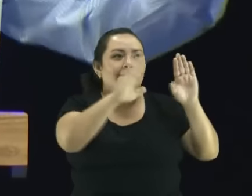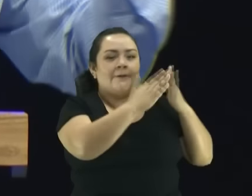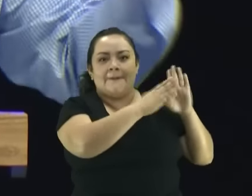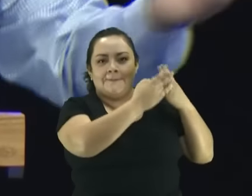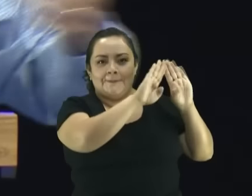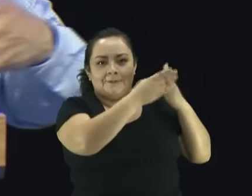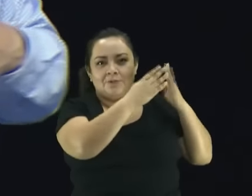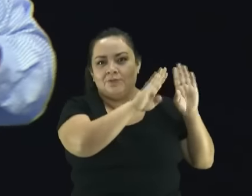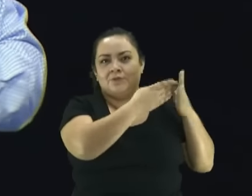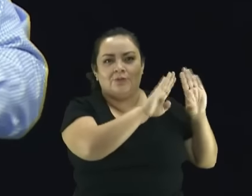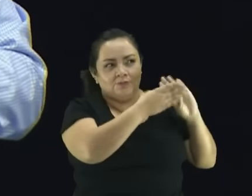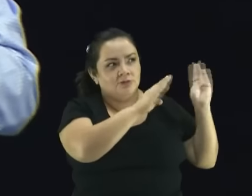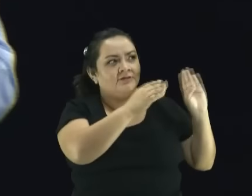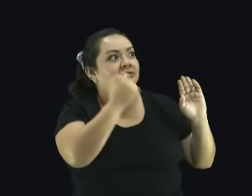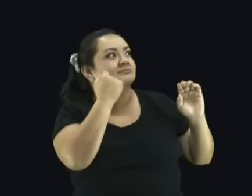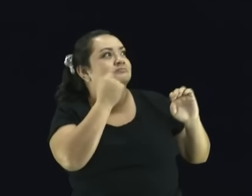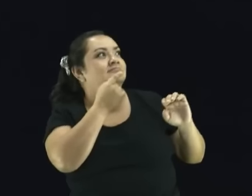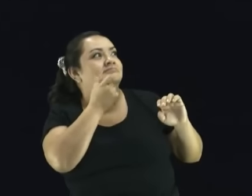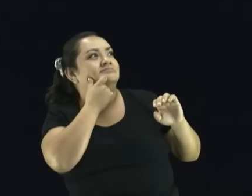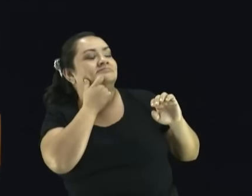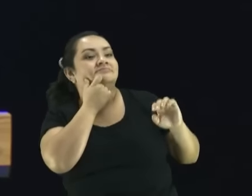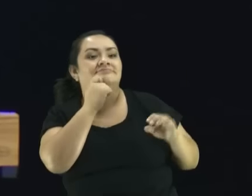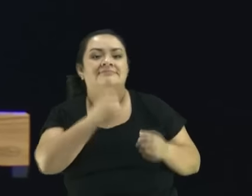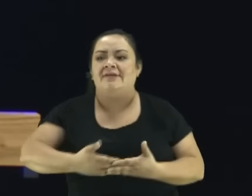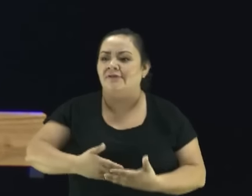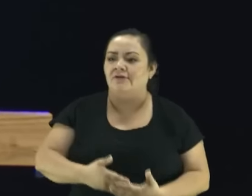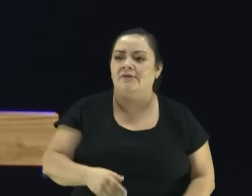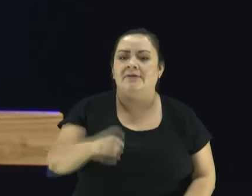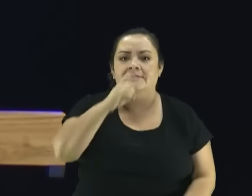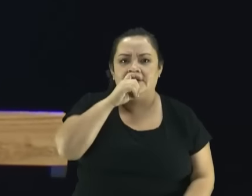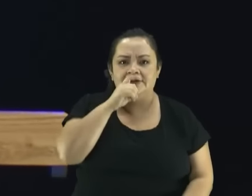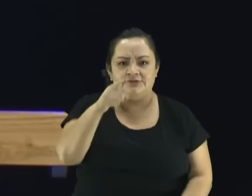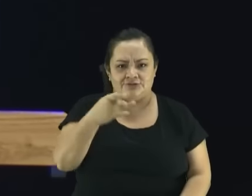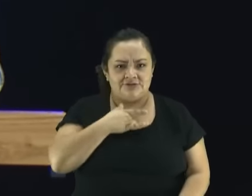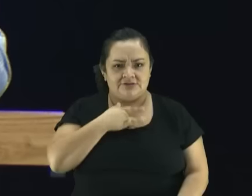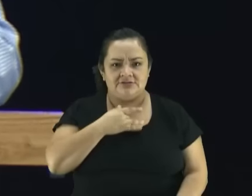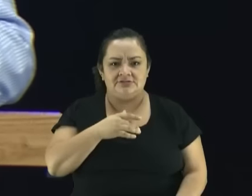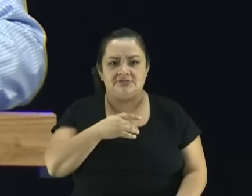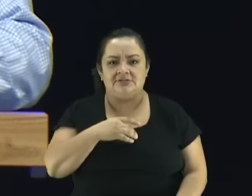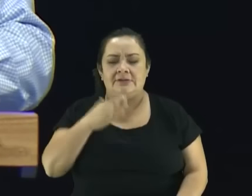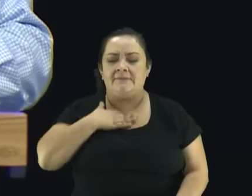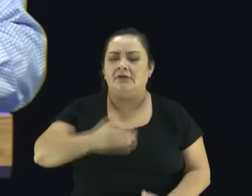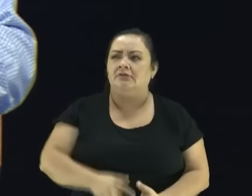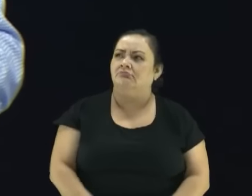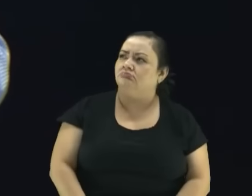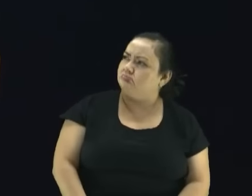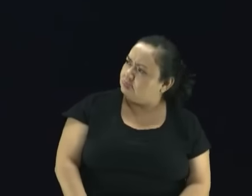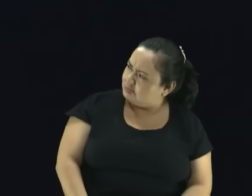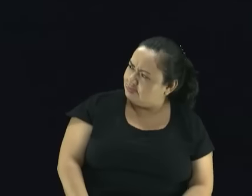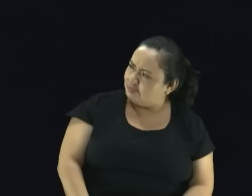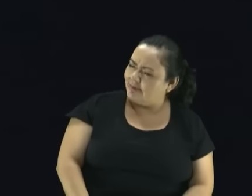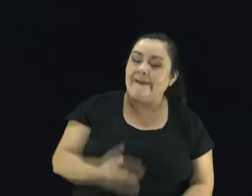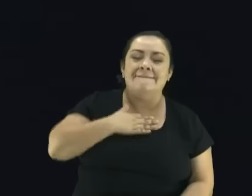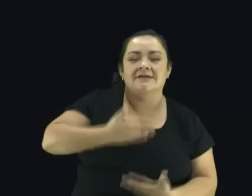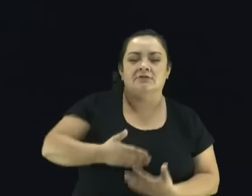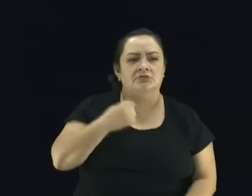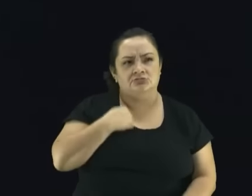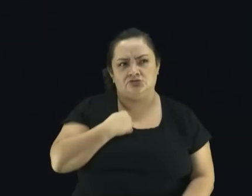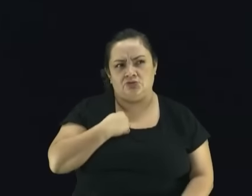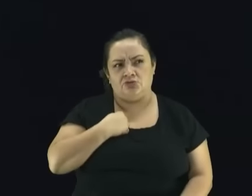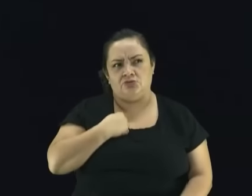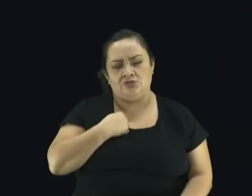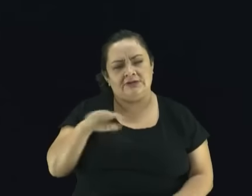de adelante para atrás y atrás para adelante y llega donde mi hijo menor papi Tú sentiste el temblor yo no me dijo y que le